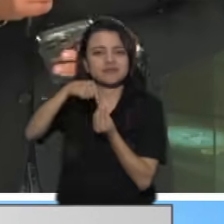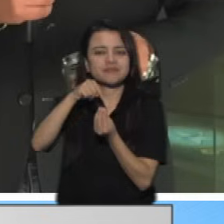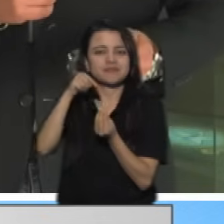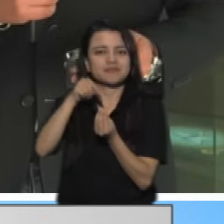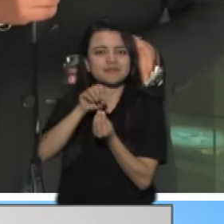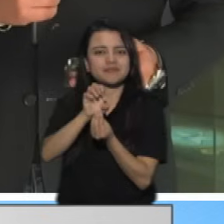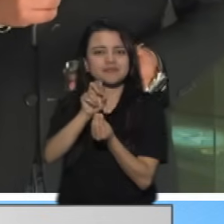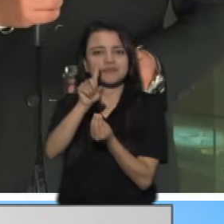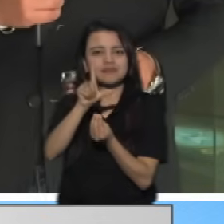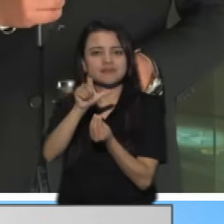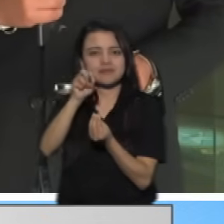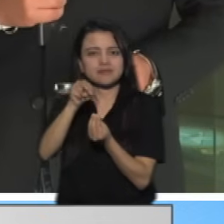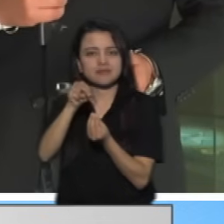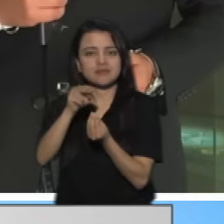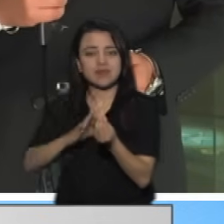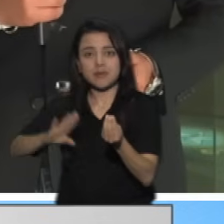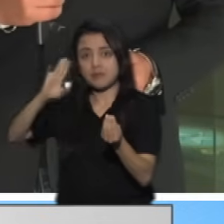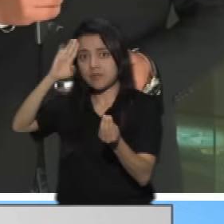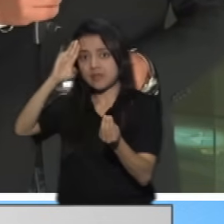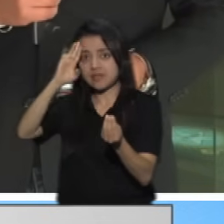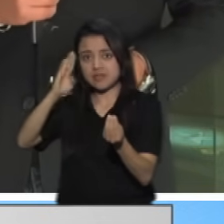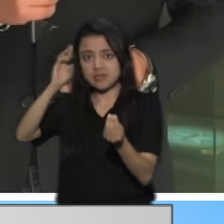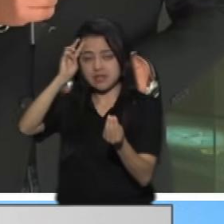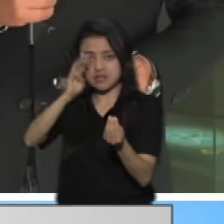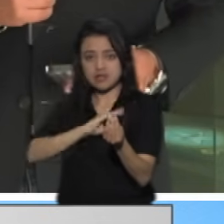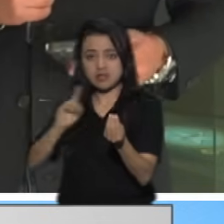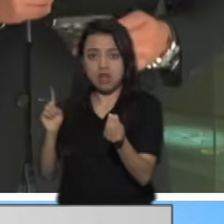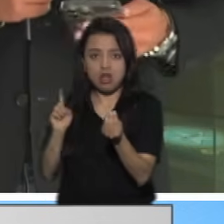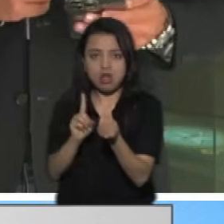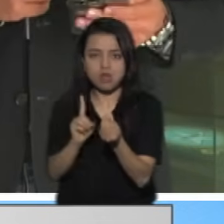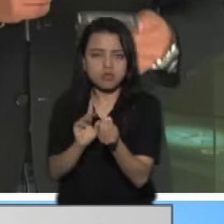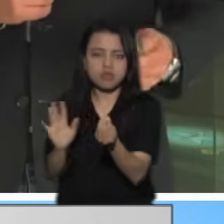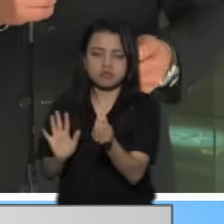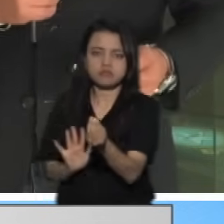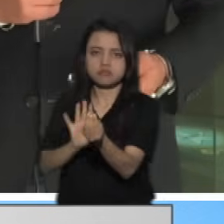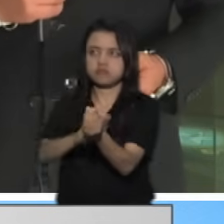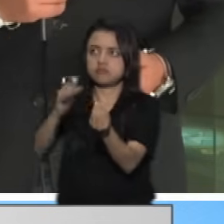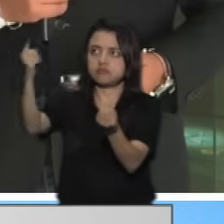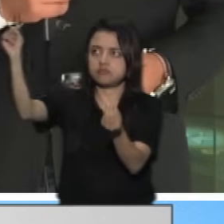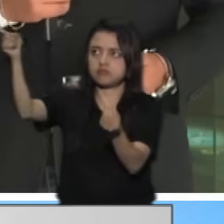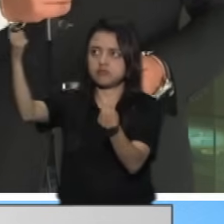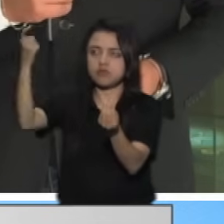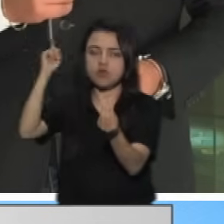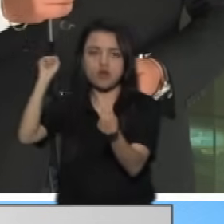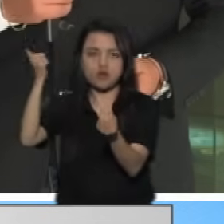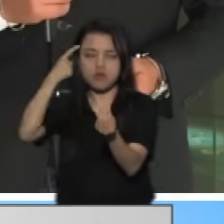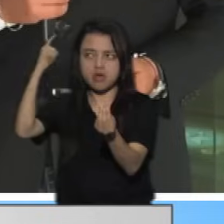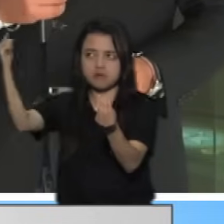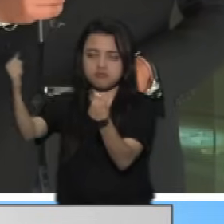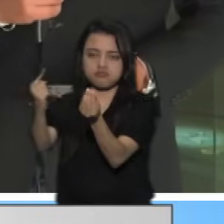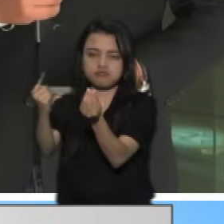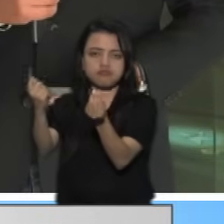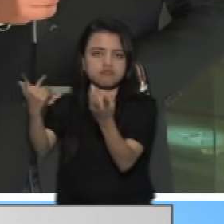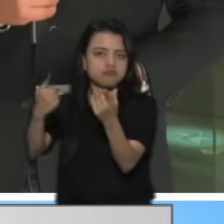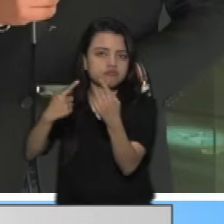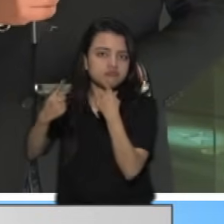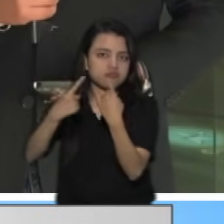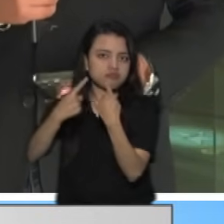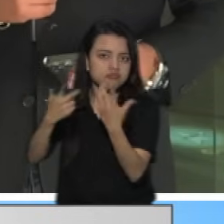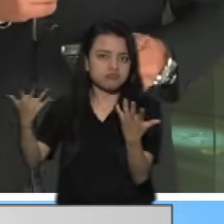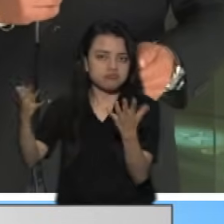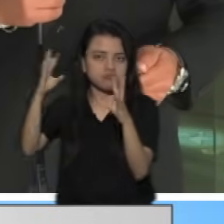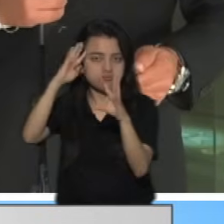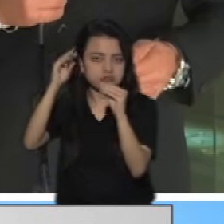policía ni el ejército estarán presentes en la serranía del Perijá para que se pueda dar esta liberación. Importante también decir que la